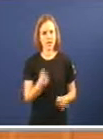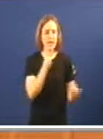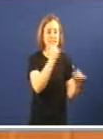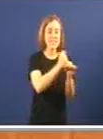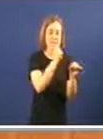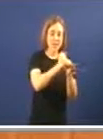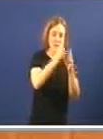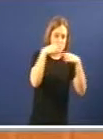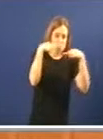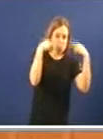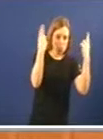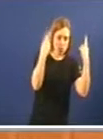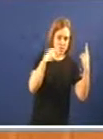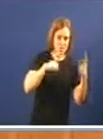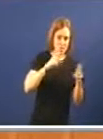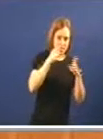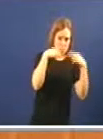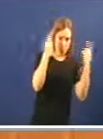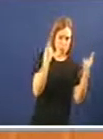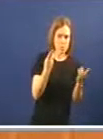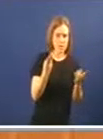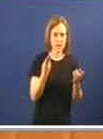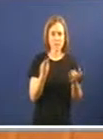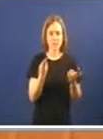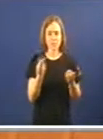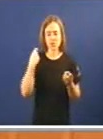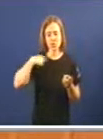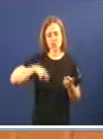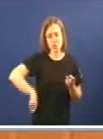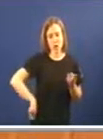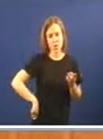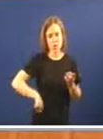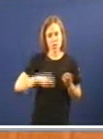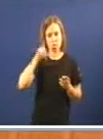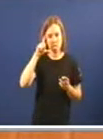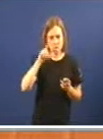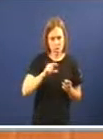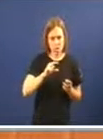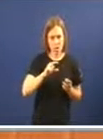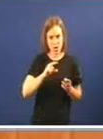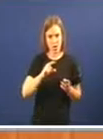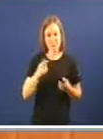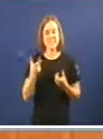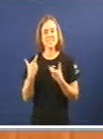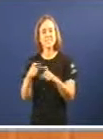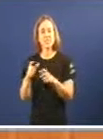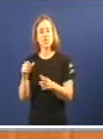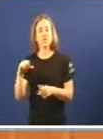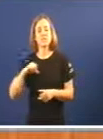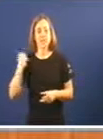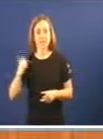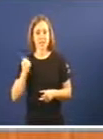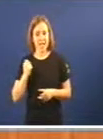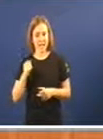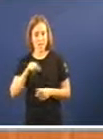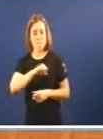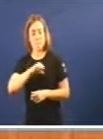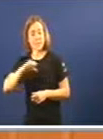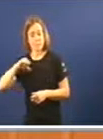pública tengan que prescindir de parte dos seus salarios o sector sanitario de galicia facturaba privado